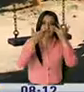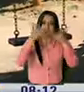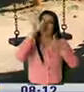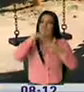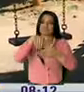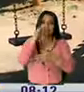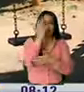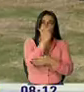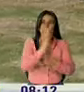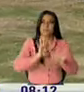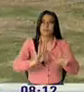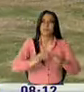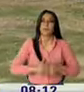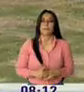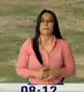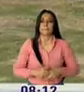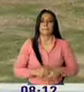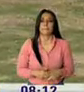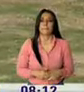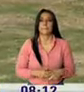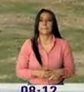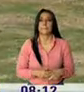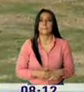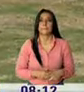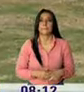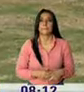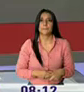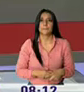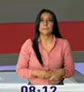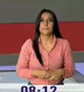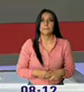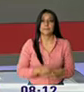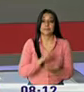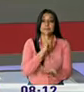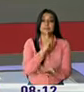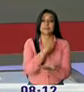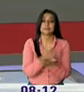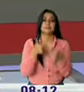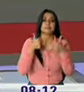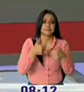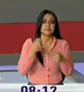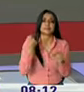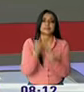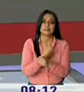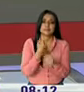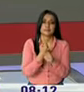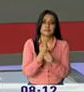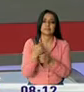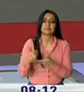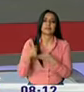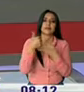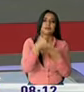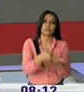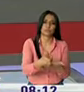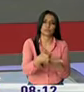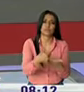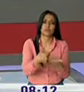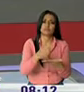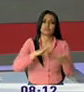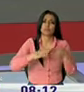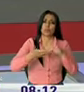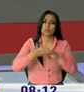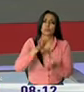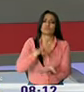así. En Quito informó Andrea Orbe. Efectividad en el trabajo y sobre todo la ayuda necesaria para que la comunidad esté tranquilo. Esa es una